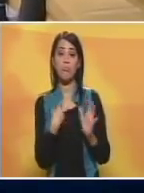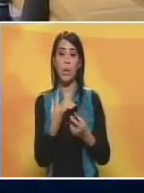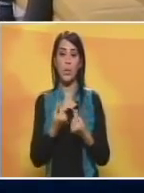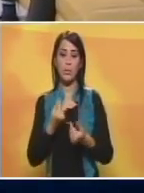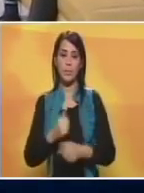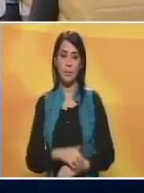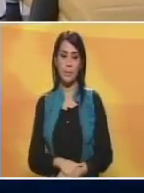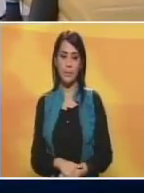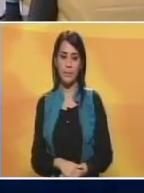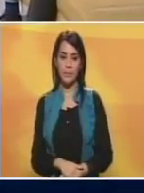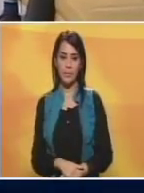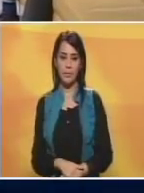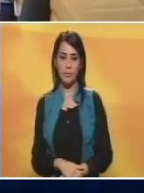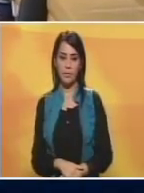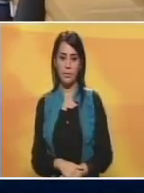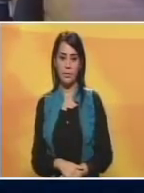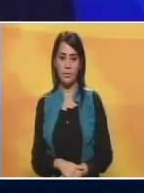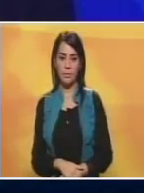económicas.